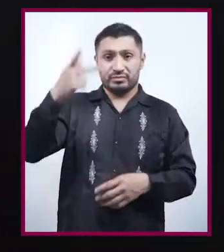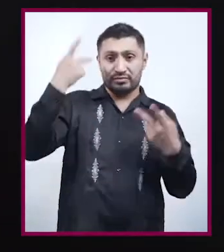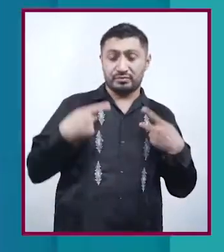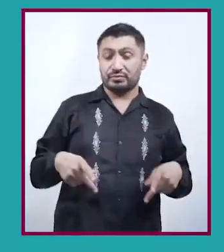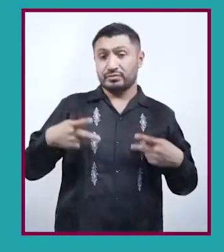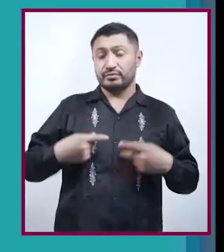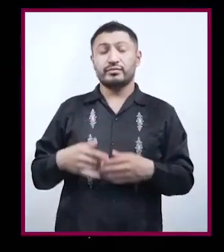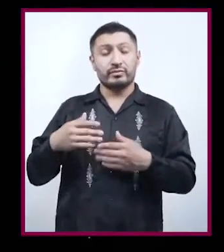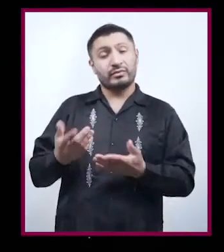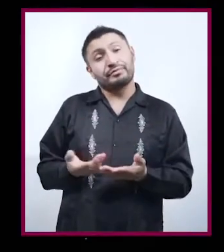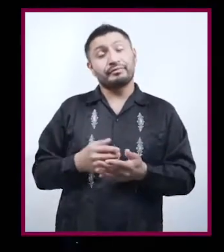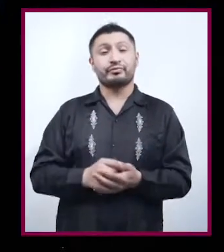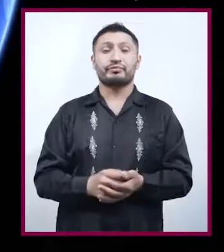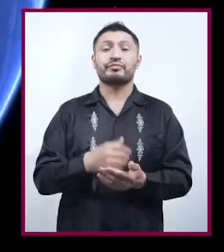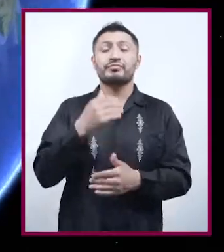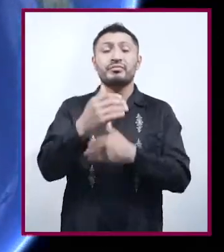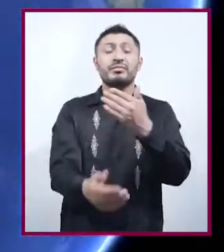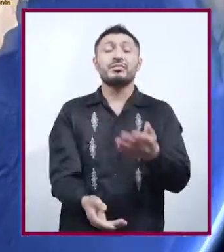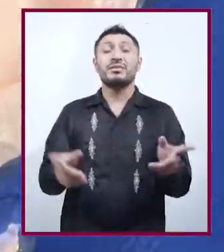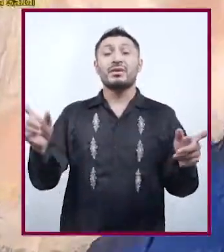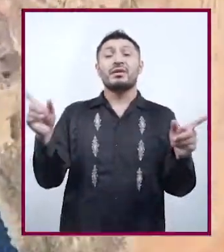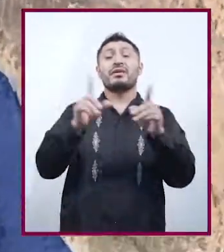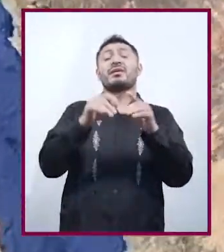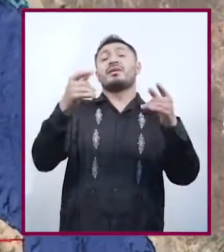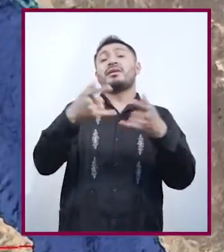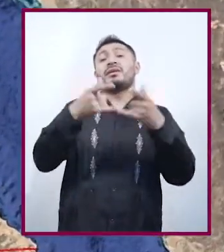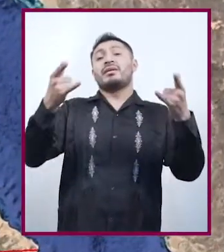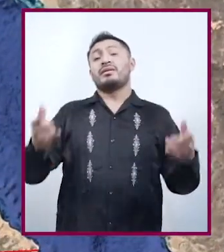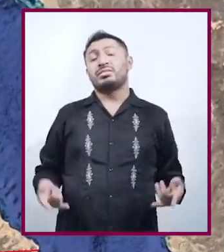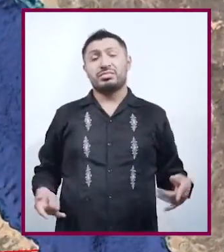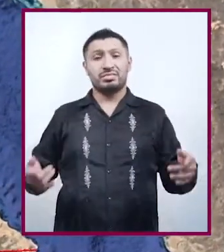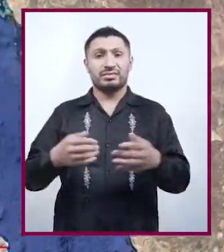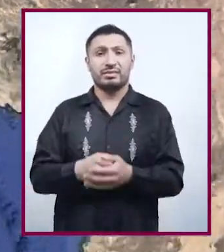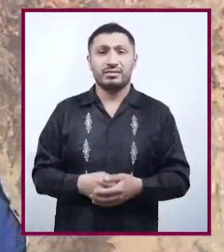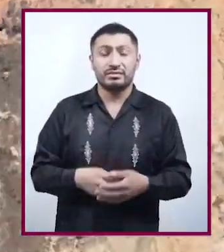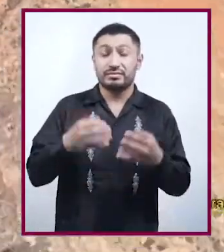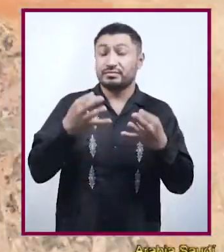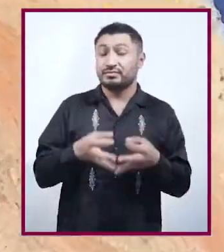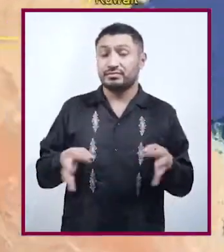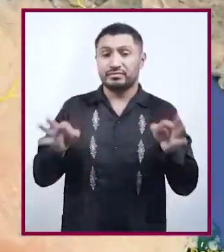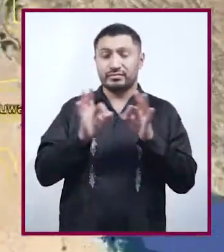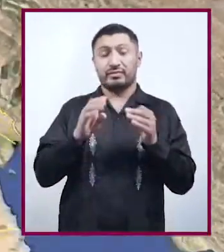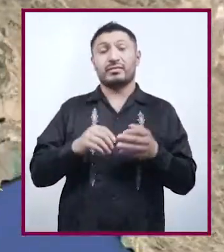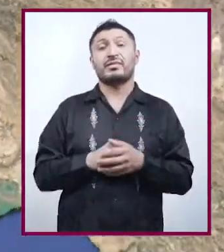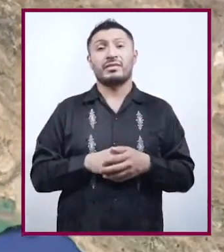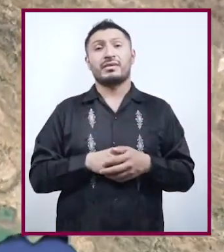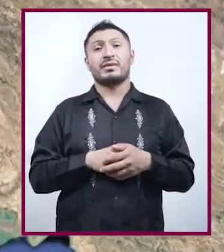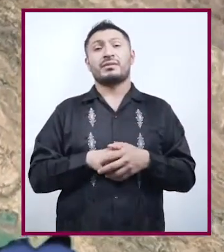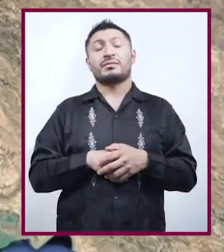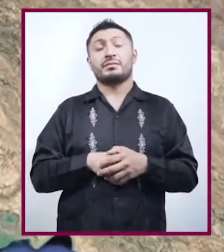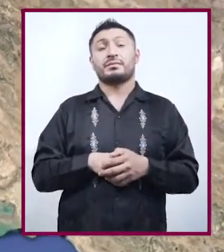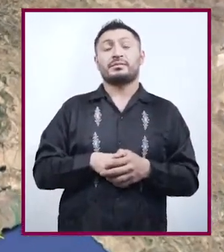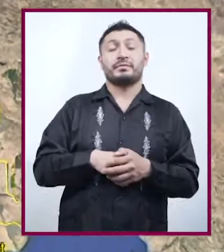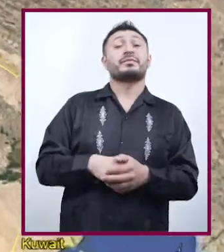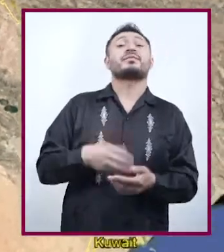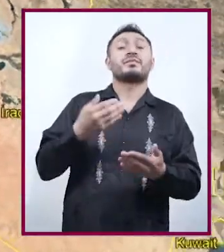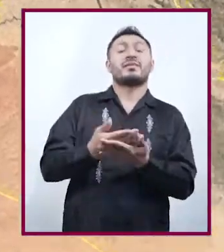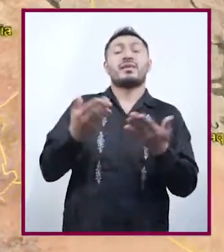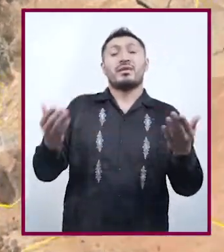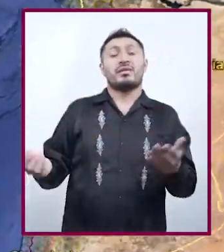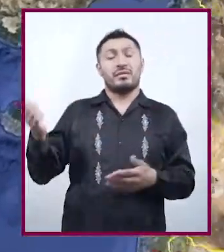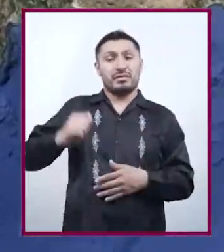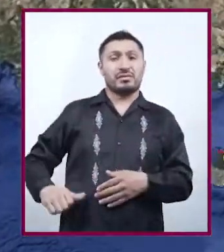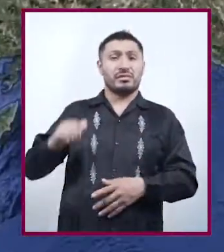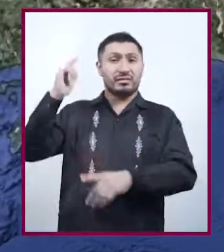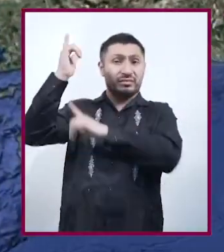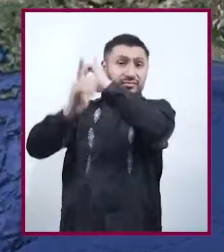un gobernante. Continuemos con nuestro breve recorrido por algunos periodos históricos importantes. Aterricemos en